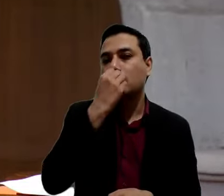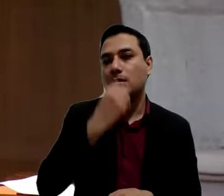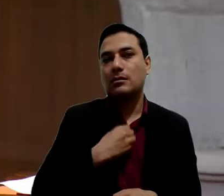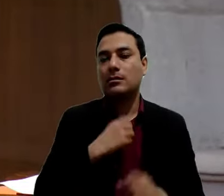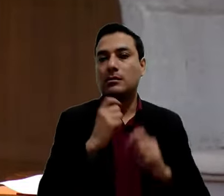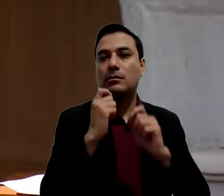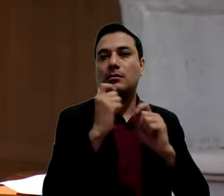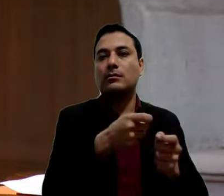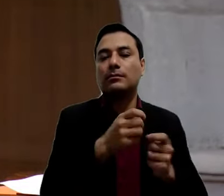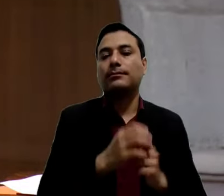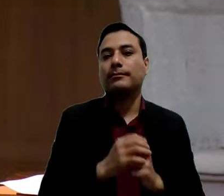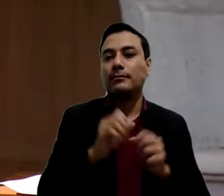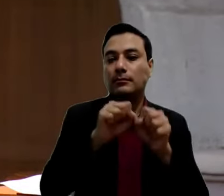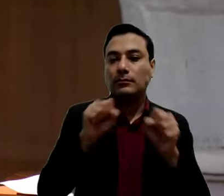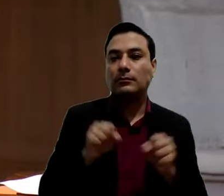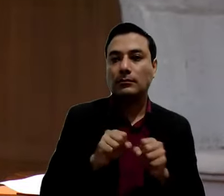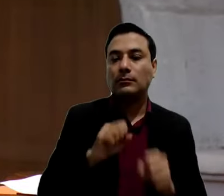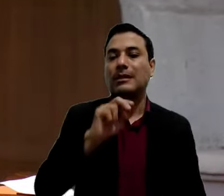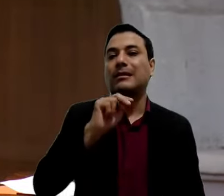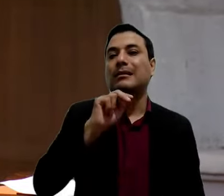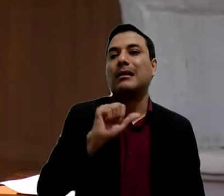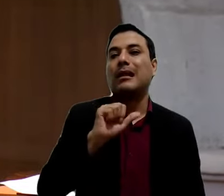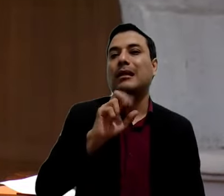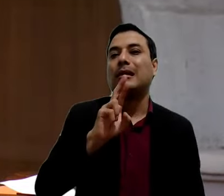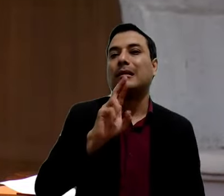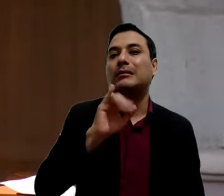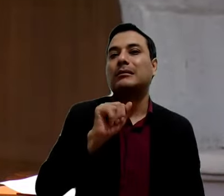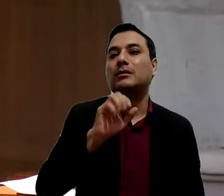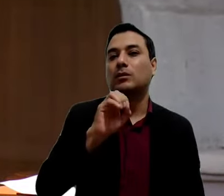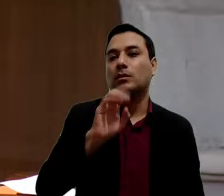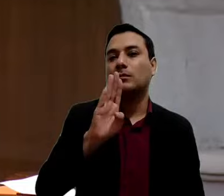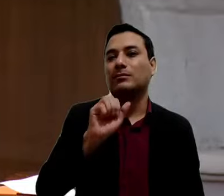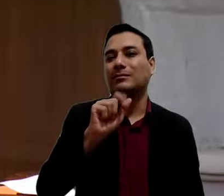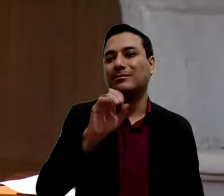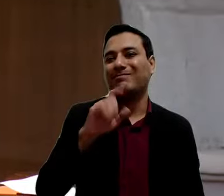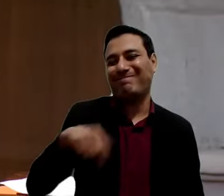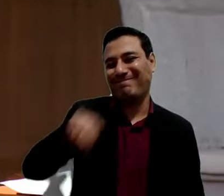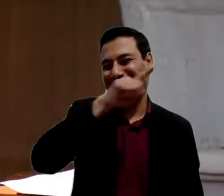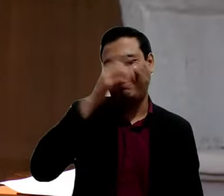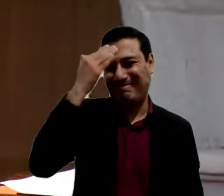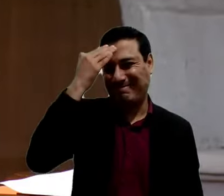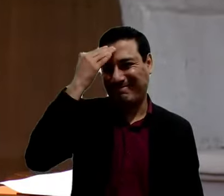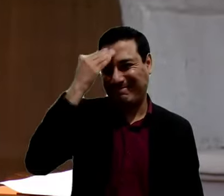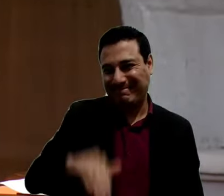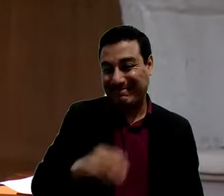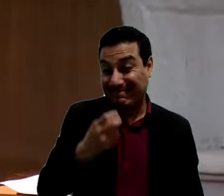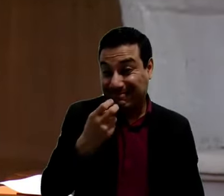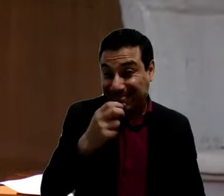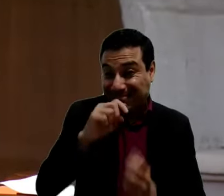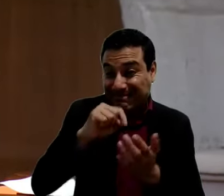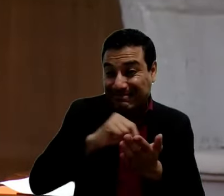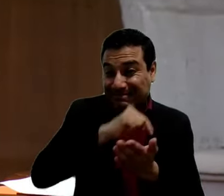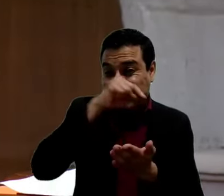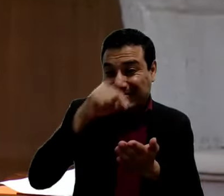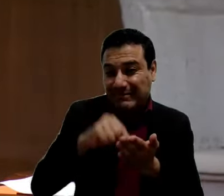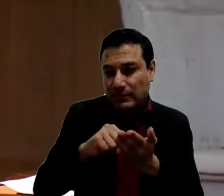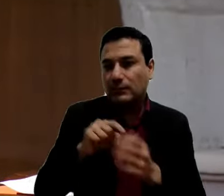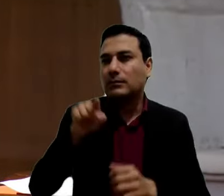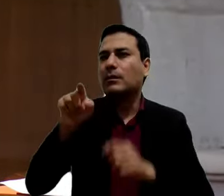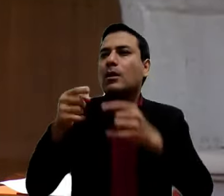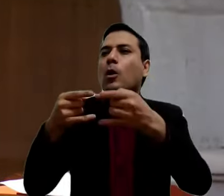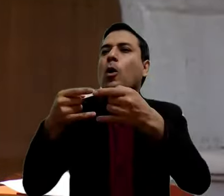salón Narciso basols el cual como todos sabemos es el espacio más alejado del acceso